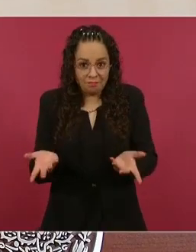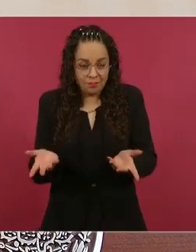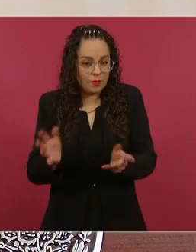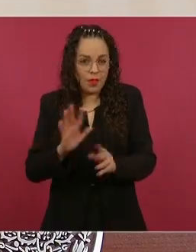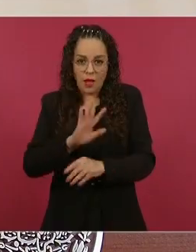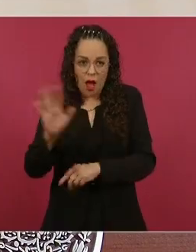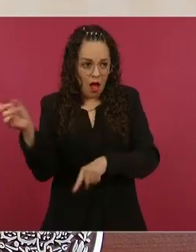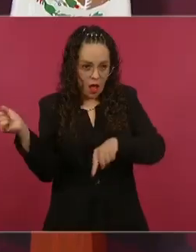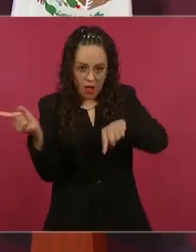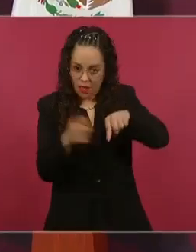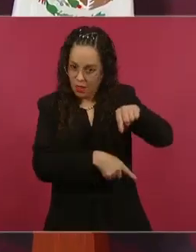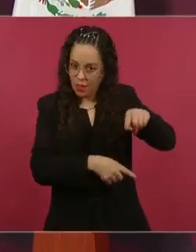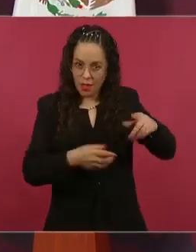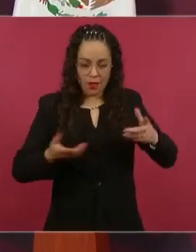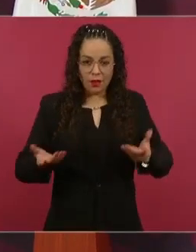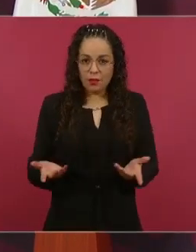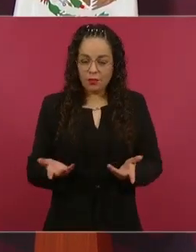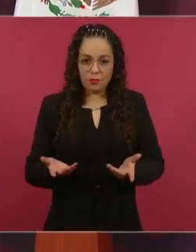todas las